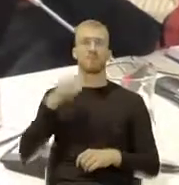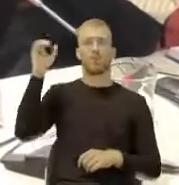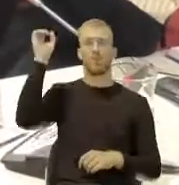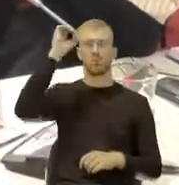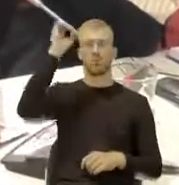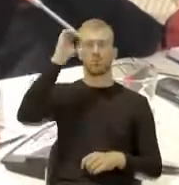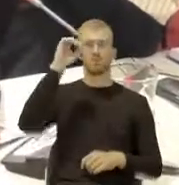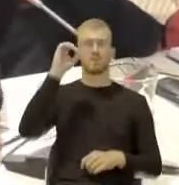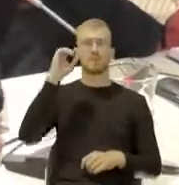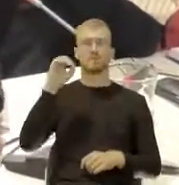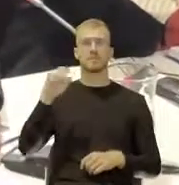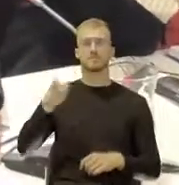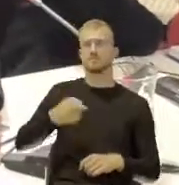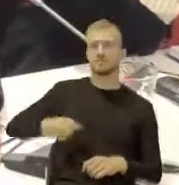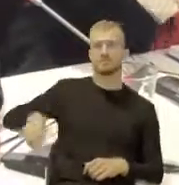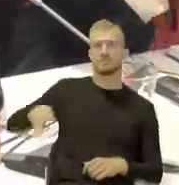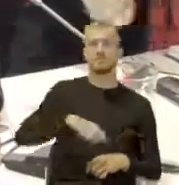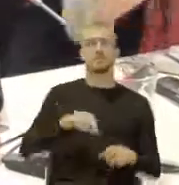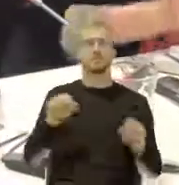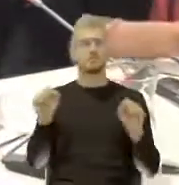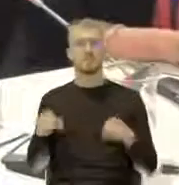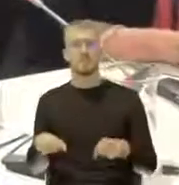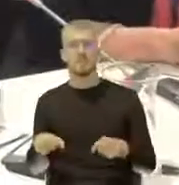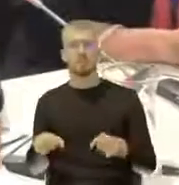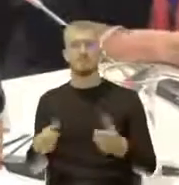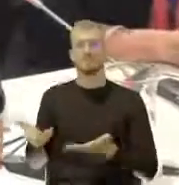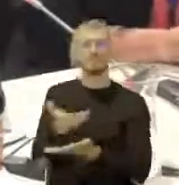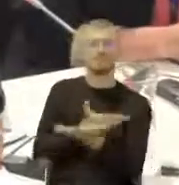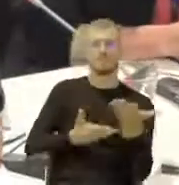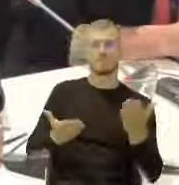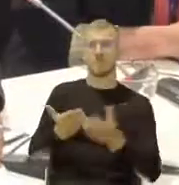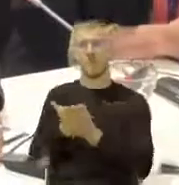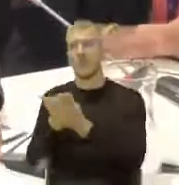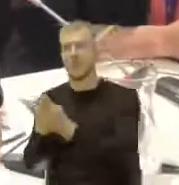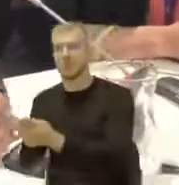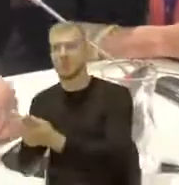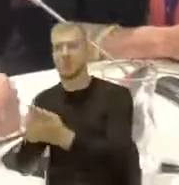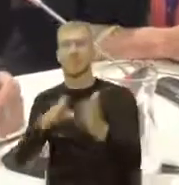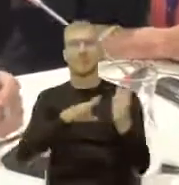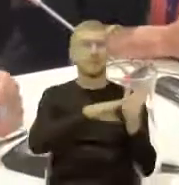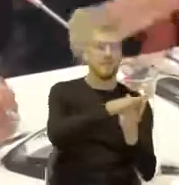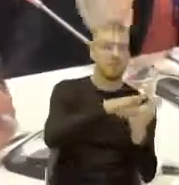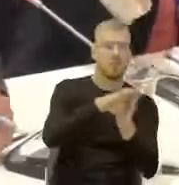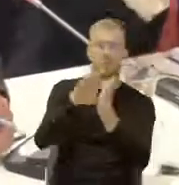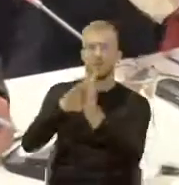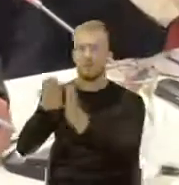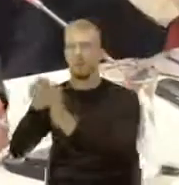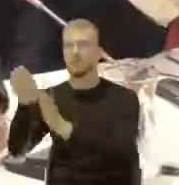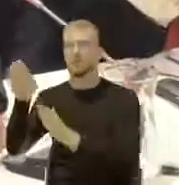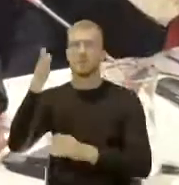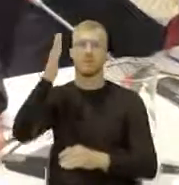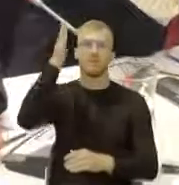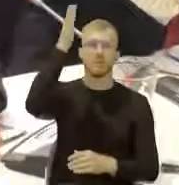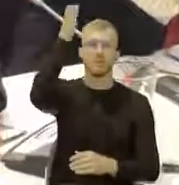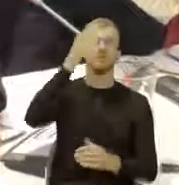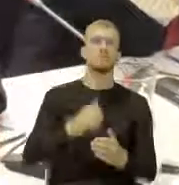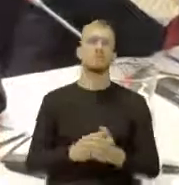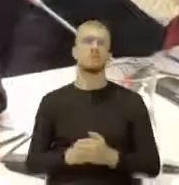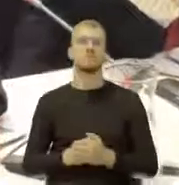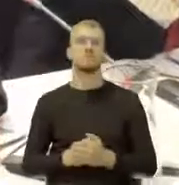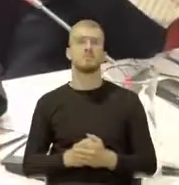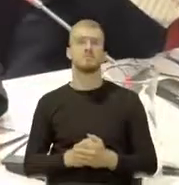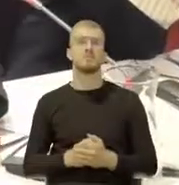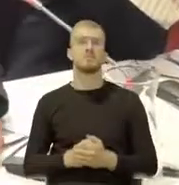nos llene de esperanza. Hemos hablado de que tenemos una situación